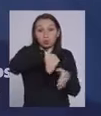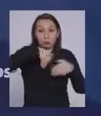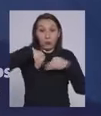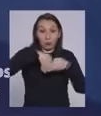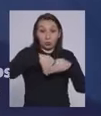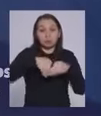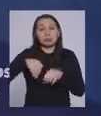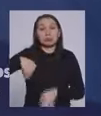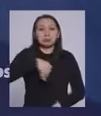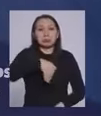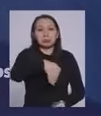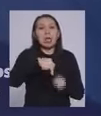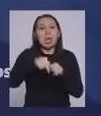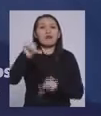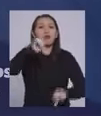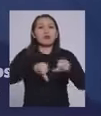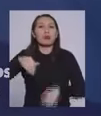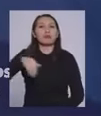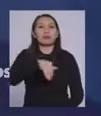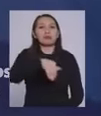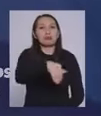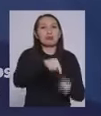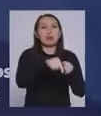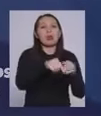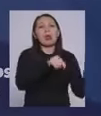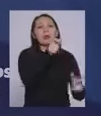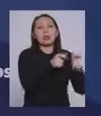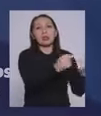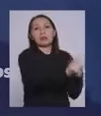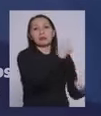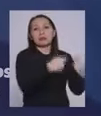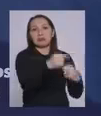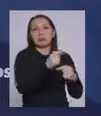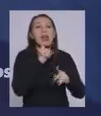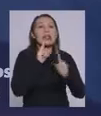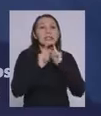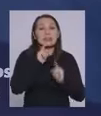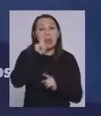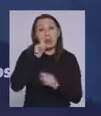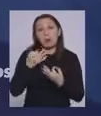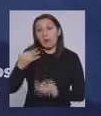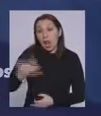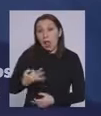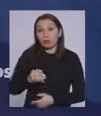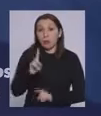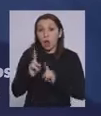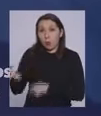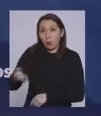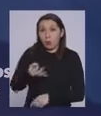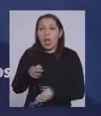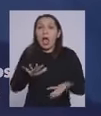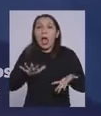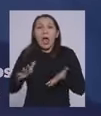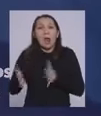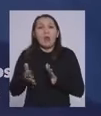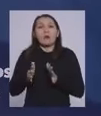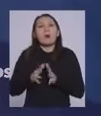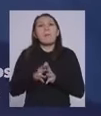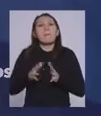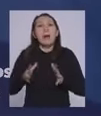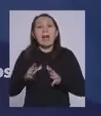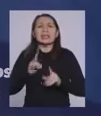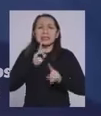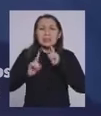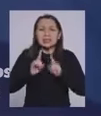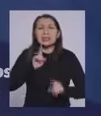al territorio, como dicen los alcaldes, así que estamos haciendo todos los esfuerzos. Yo le encuentro razón a los que dicen que a lo mejor tenemos que hacer más